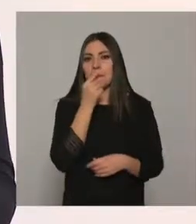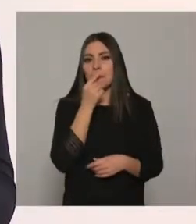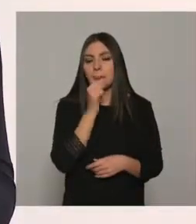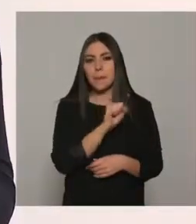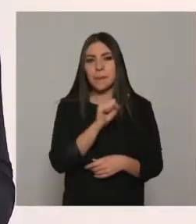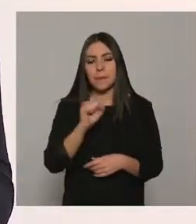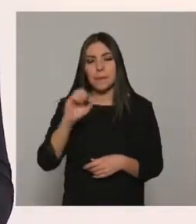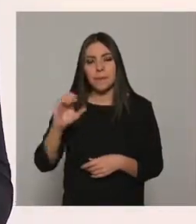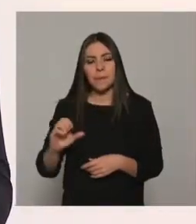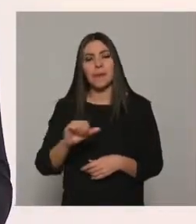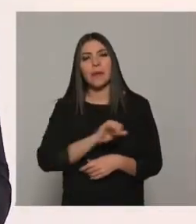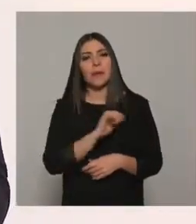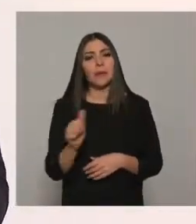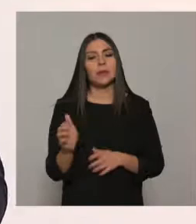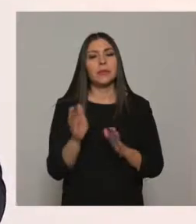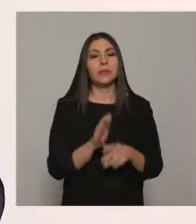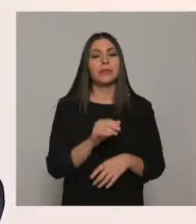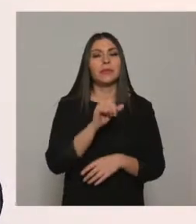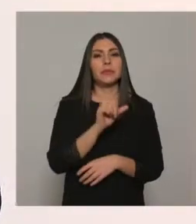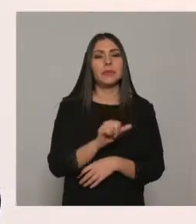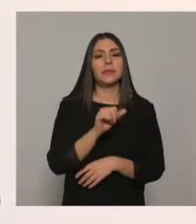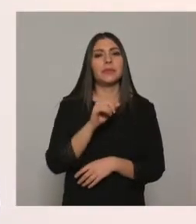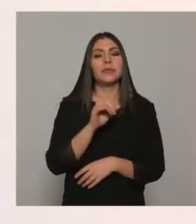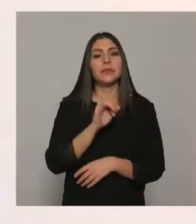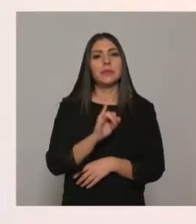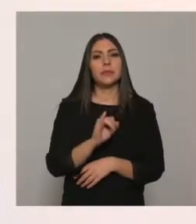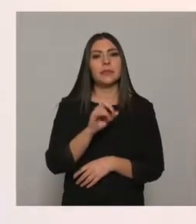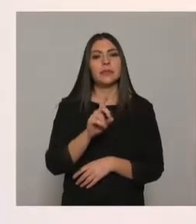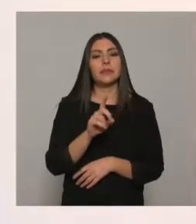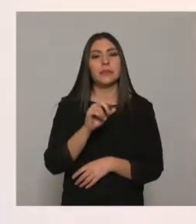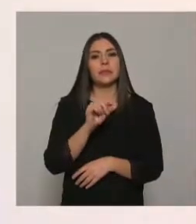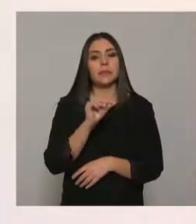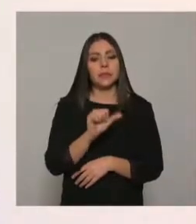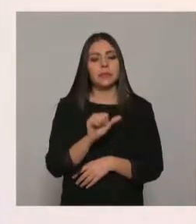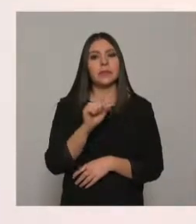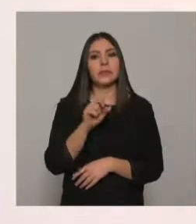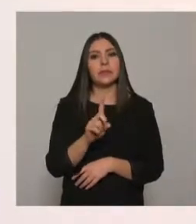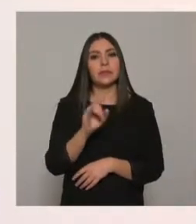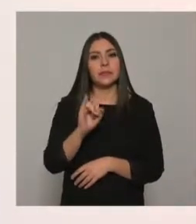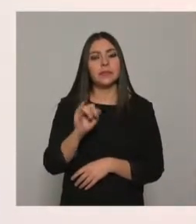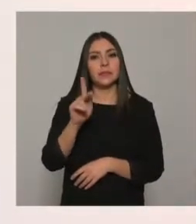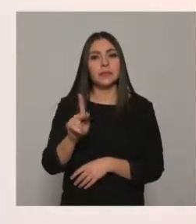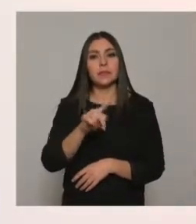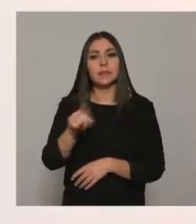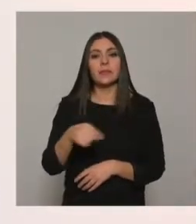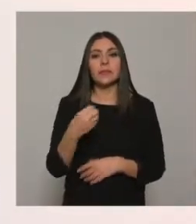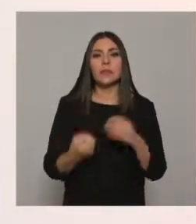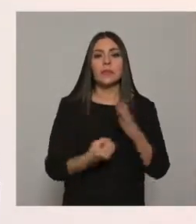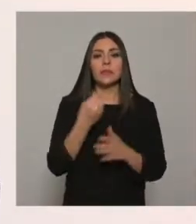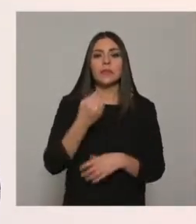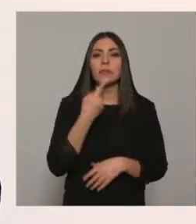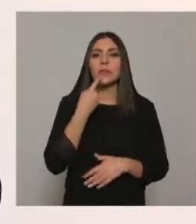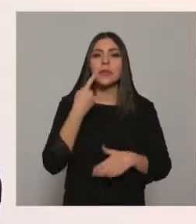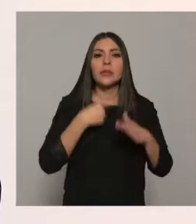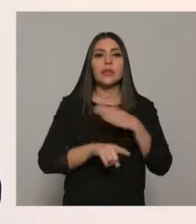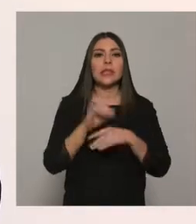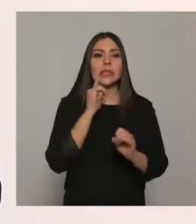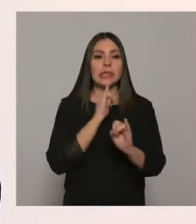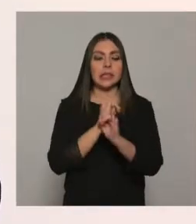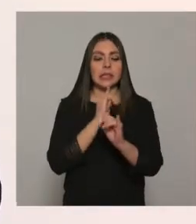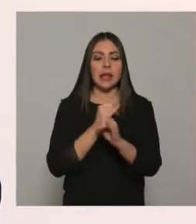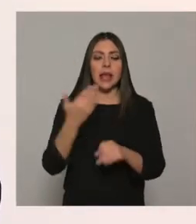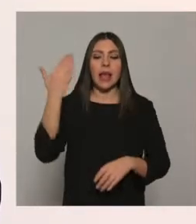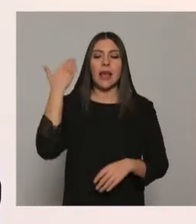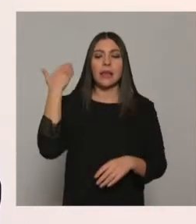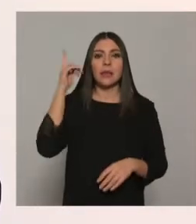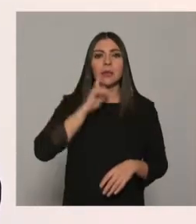de la Agencia Digital de Innovación Pública, presentarán el sistema de denuncias digitales. Este tema ya lo ha comentado en otras ocasiones la jefa de